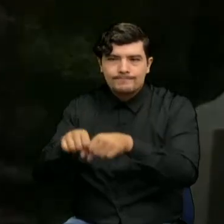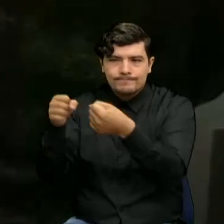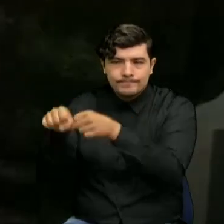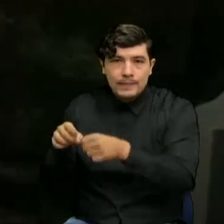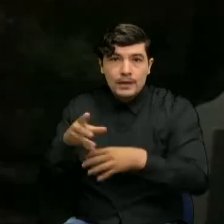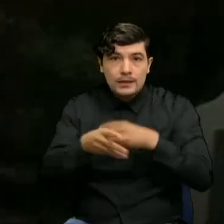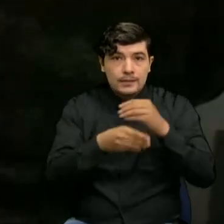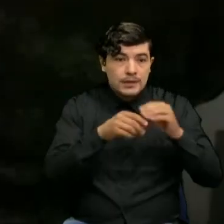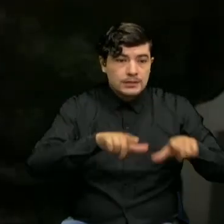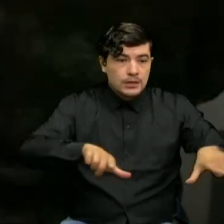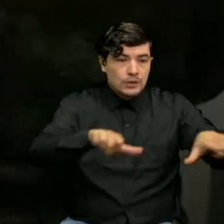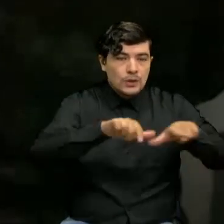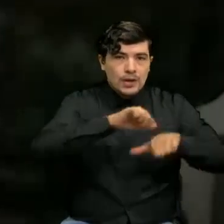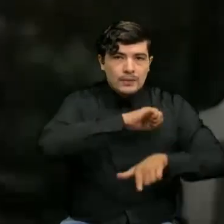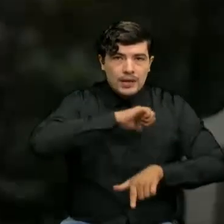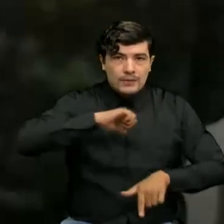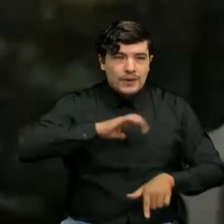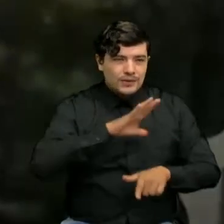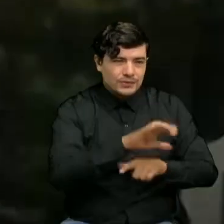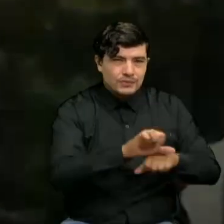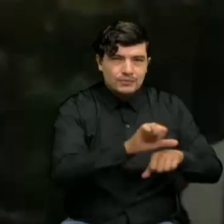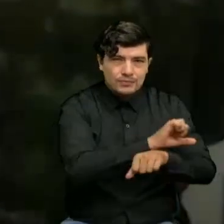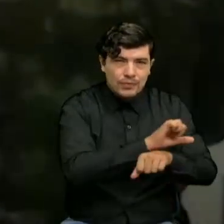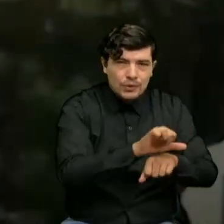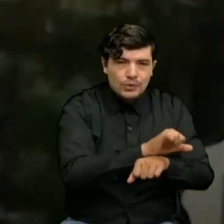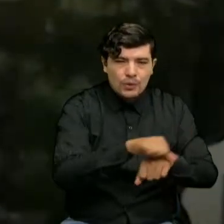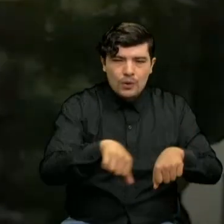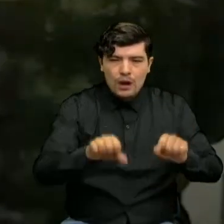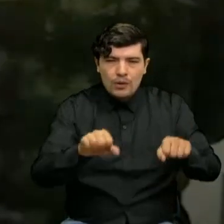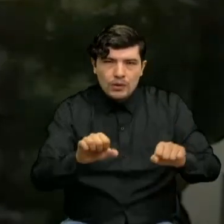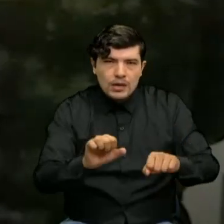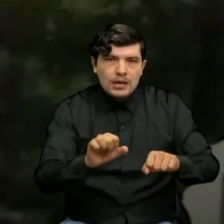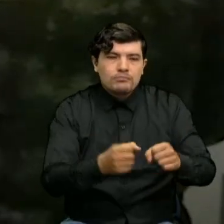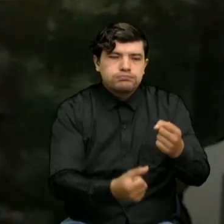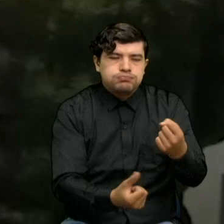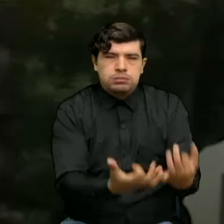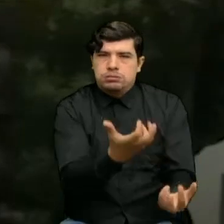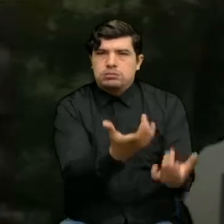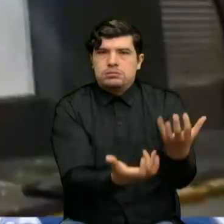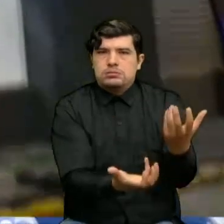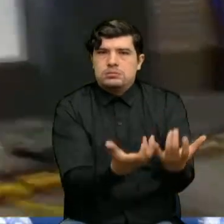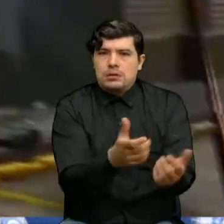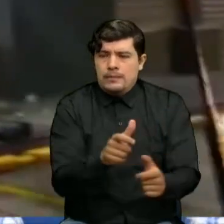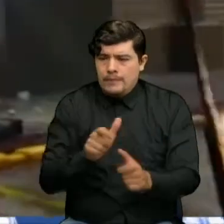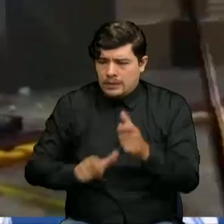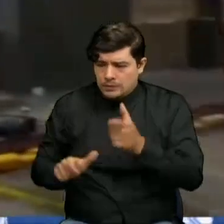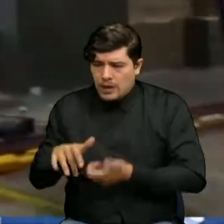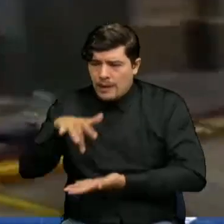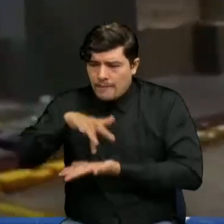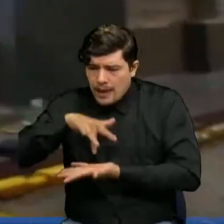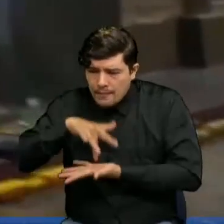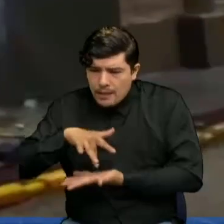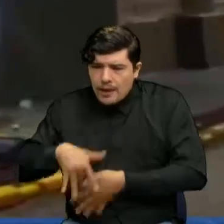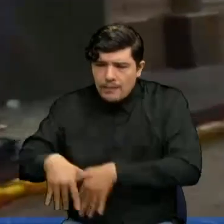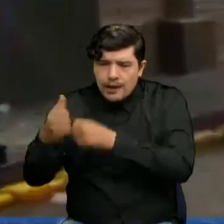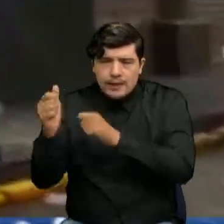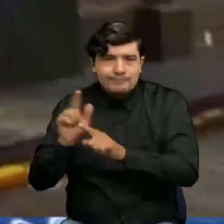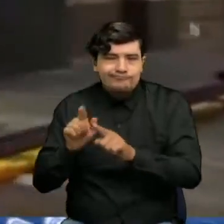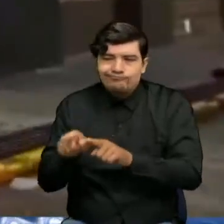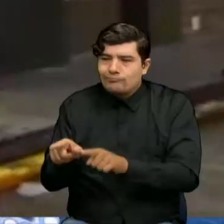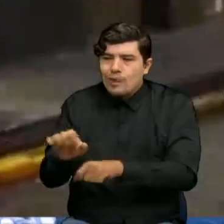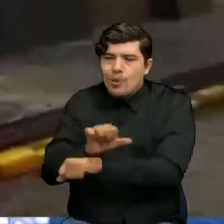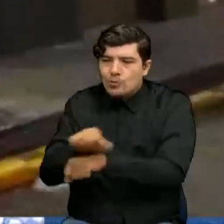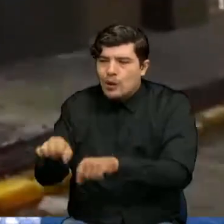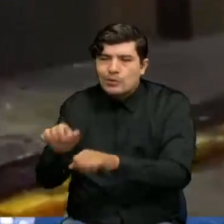bienes privados, como es lo quema una motocicleta, el daño a un vehículo de personas que no están participando de las protestas. Por el momento,